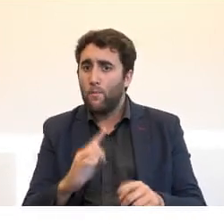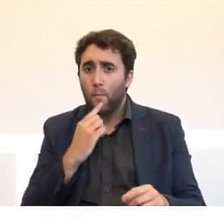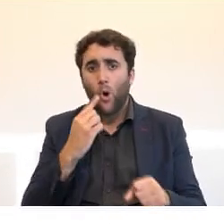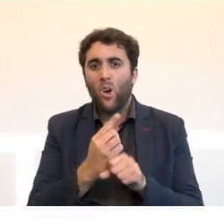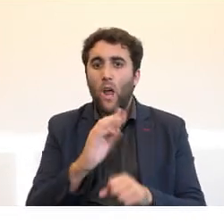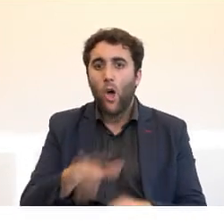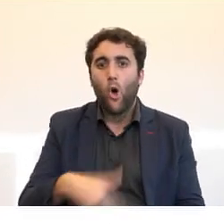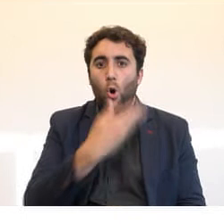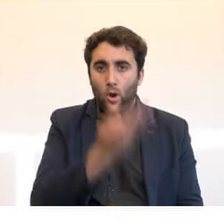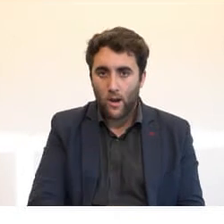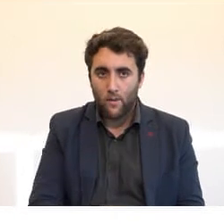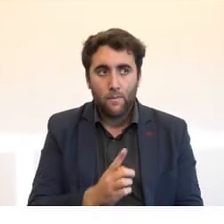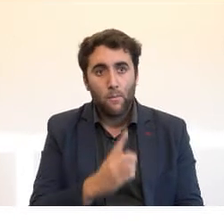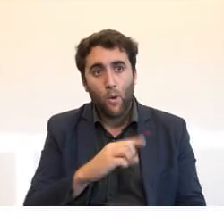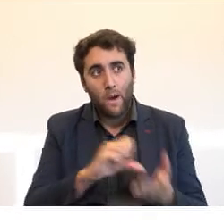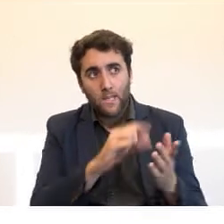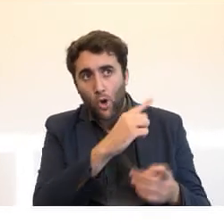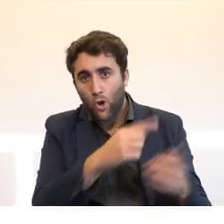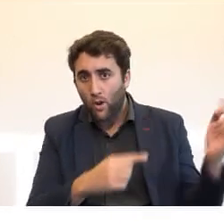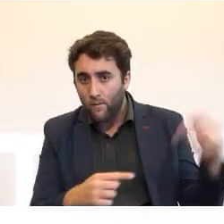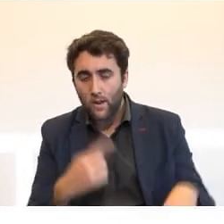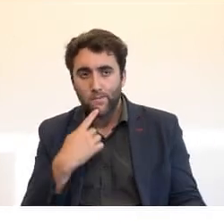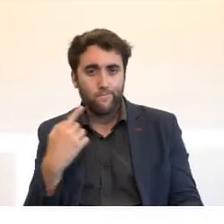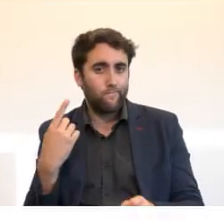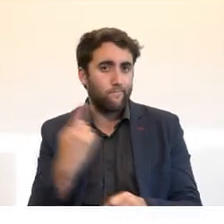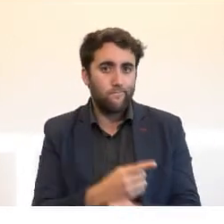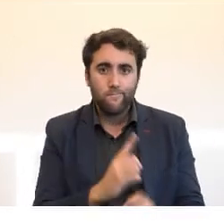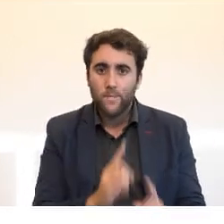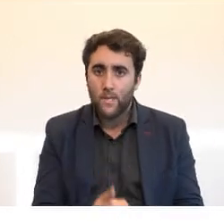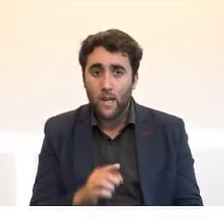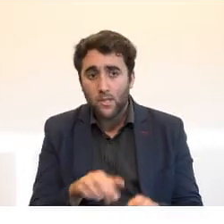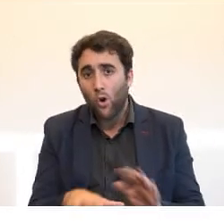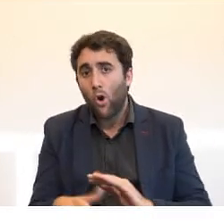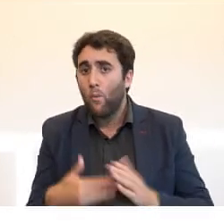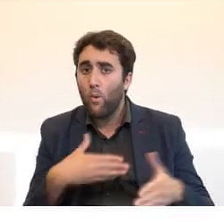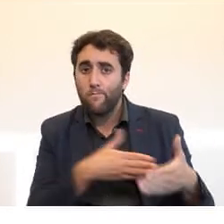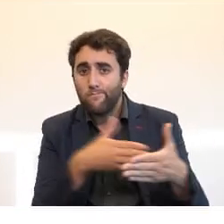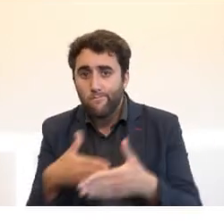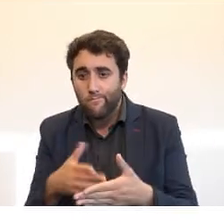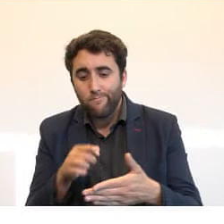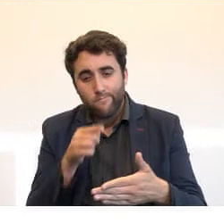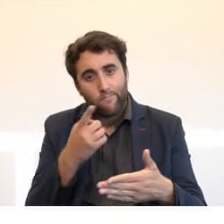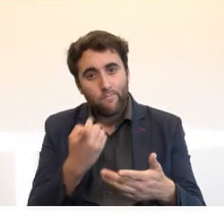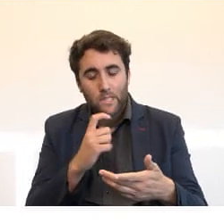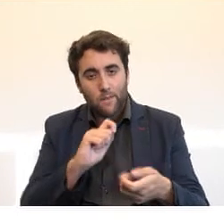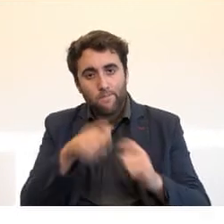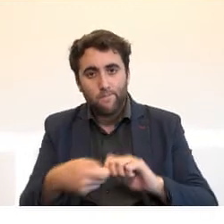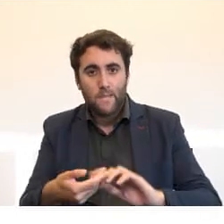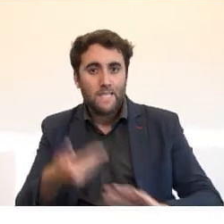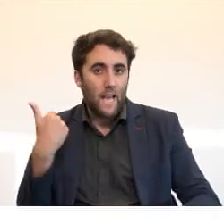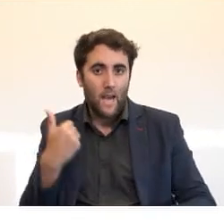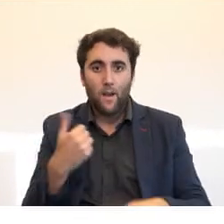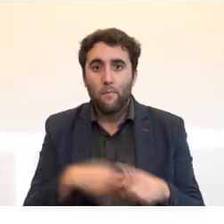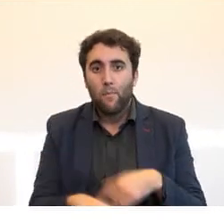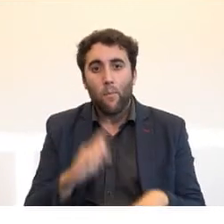vecino. Esas máscaras que nos acompañan son una prueba de ello y una barrera que tenemos que también intentar soslayar en ese